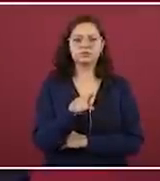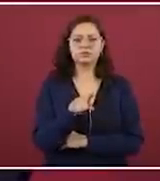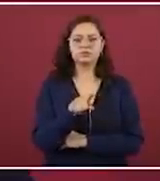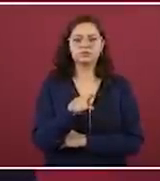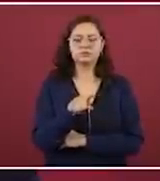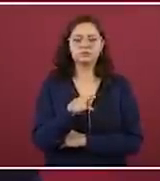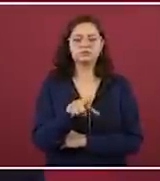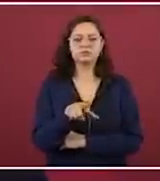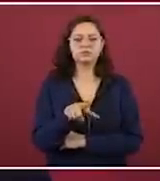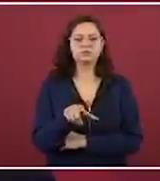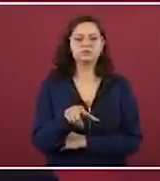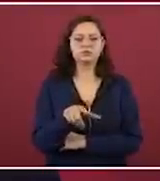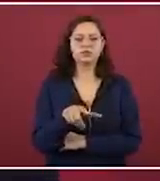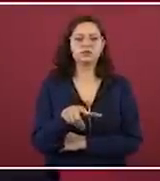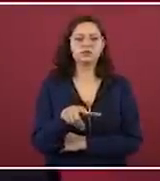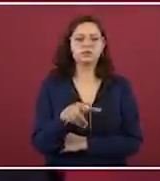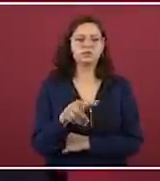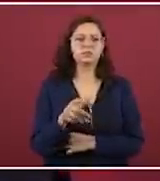está